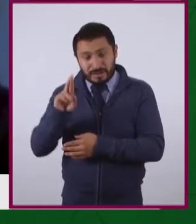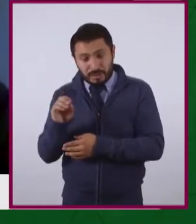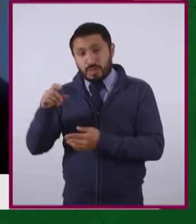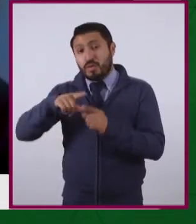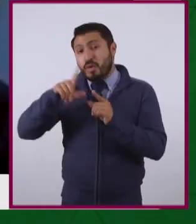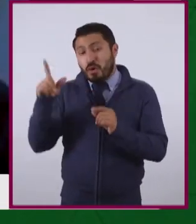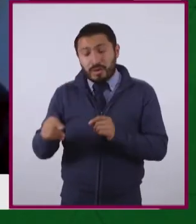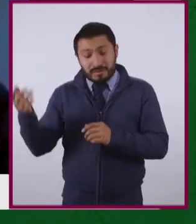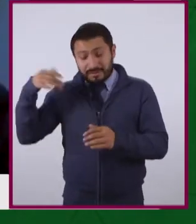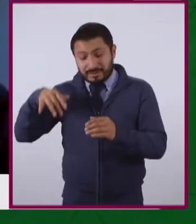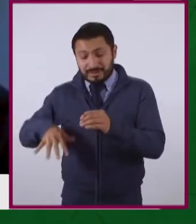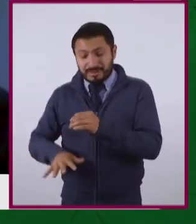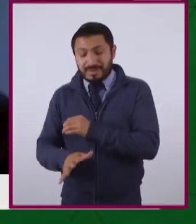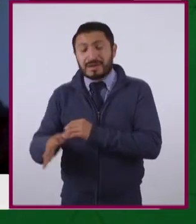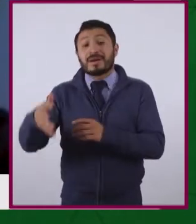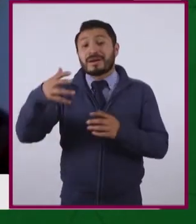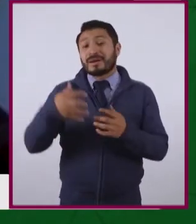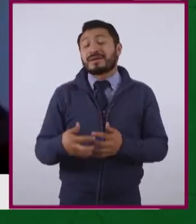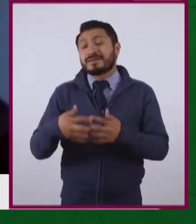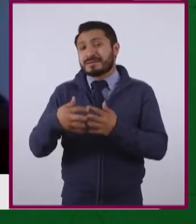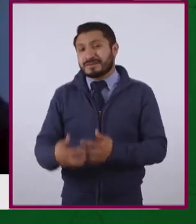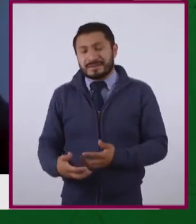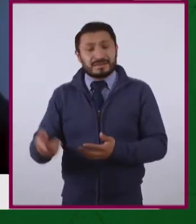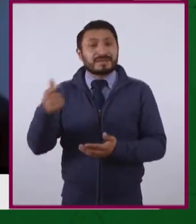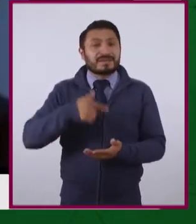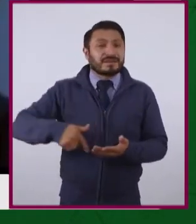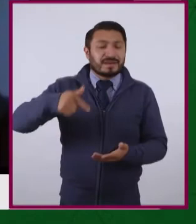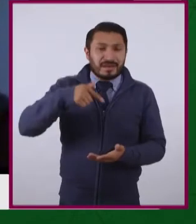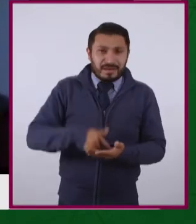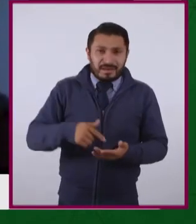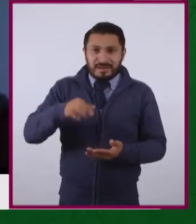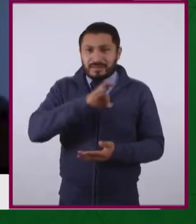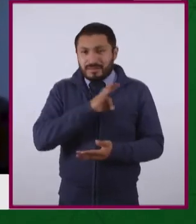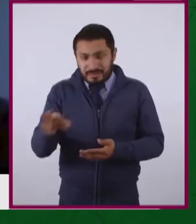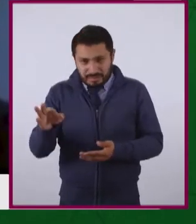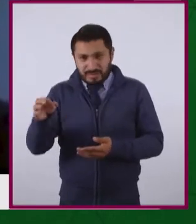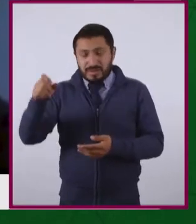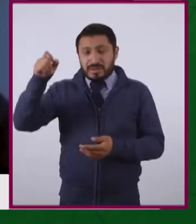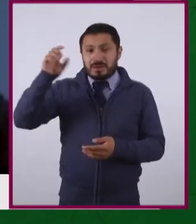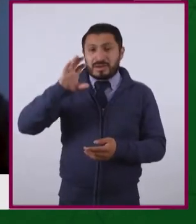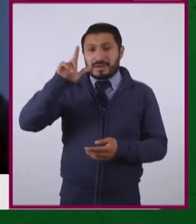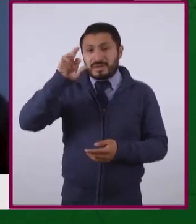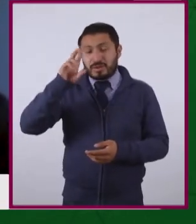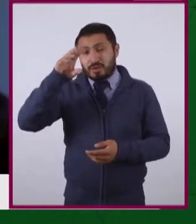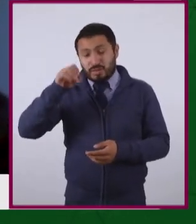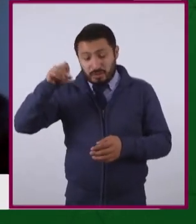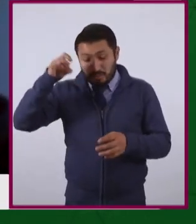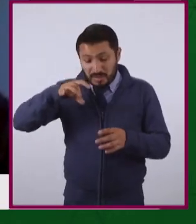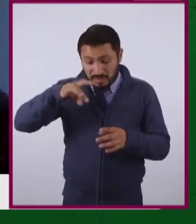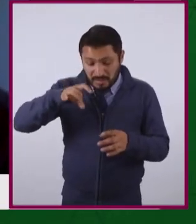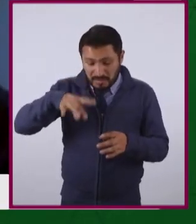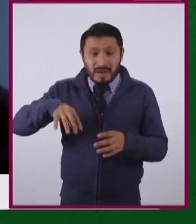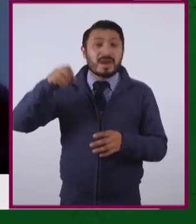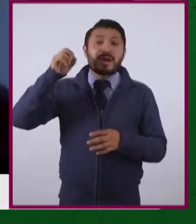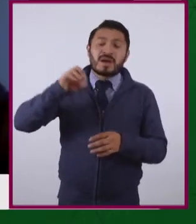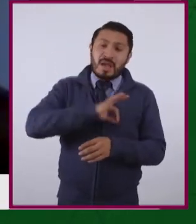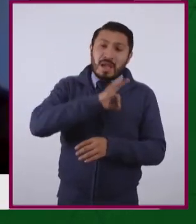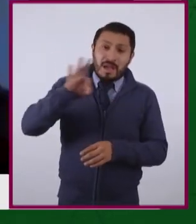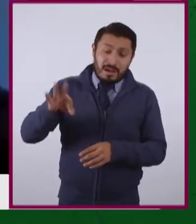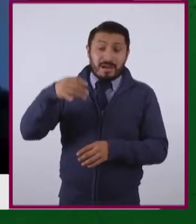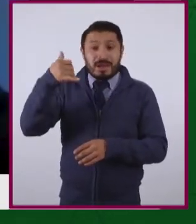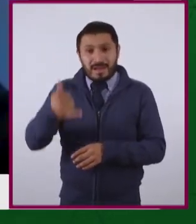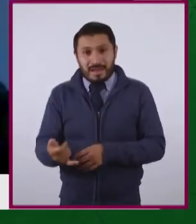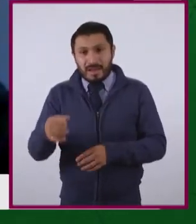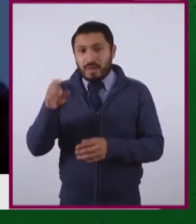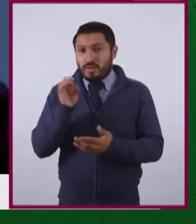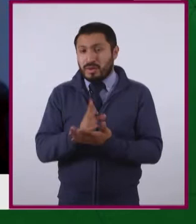a tu cisterna o almacenamiento, donde ponemos un poco de cloro para matar microorganismos y extraemos